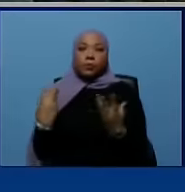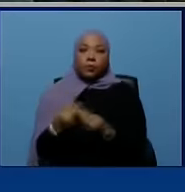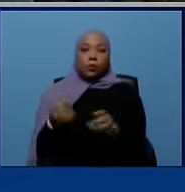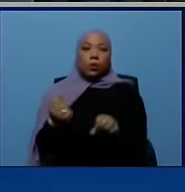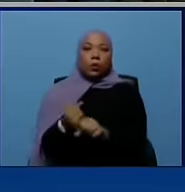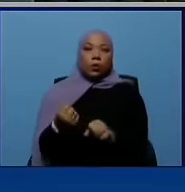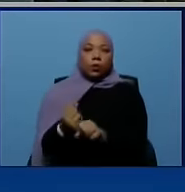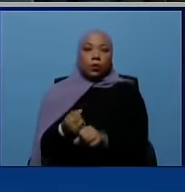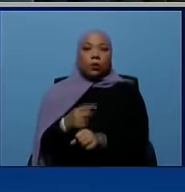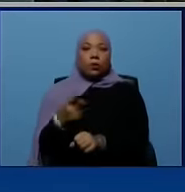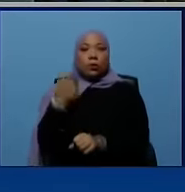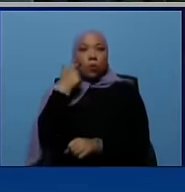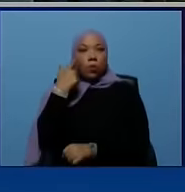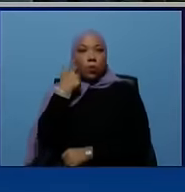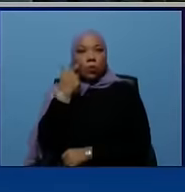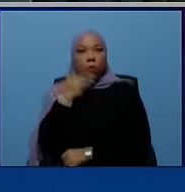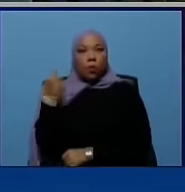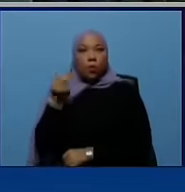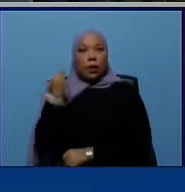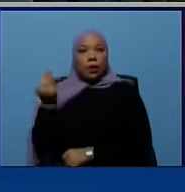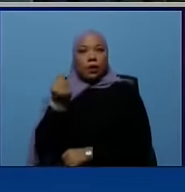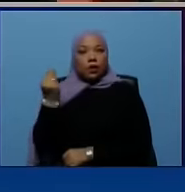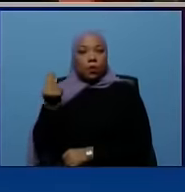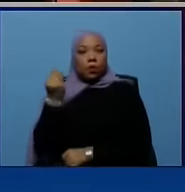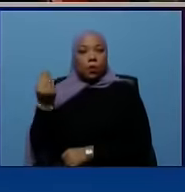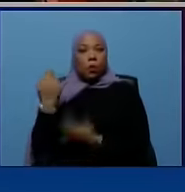Vengan para acá, vale, que hacen por allá, muchachos, déjenlos pasar.